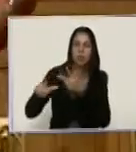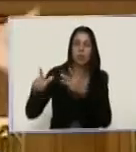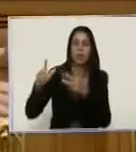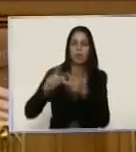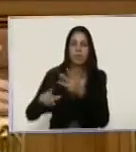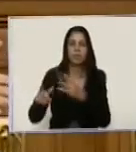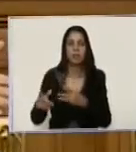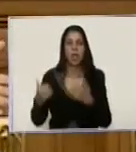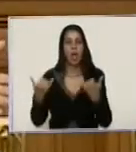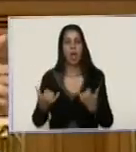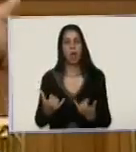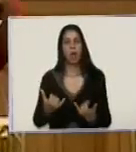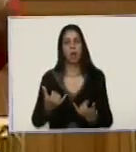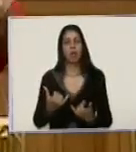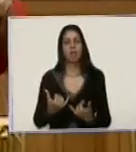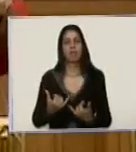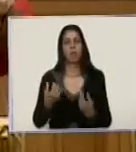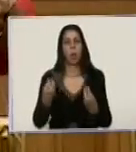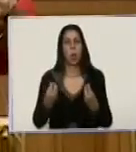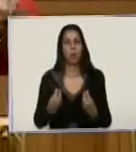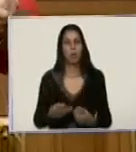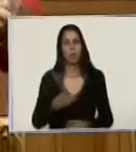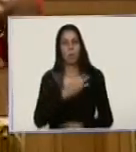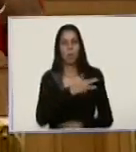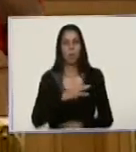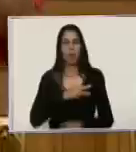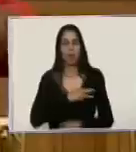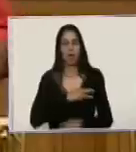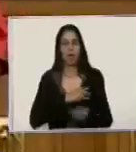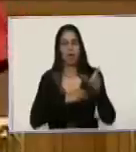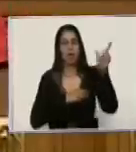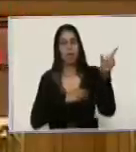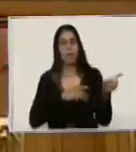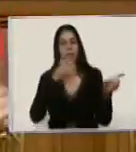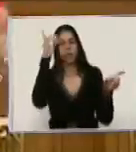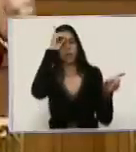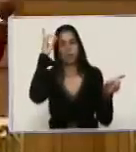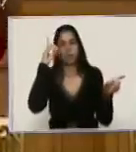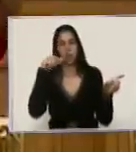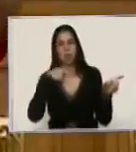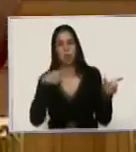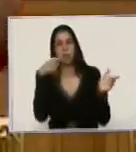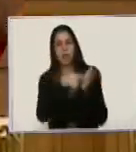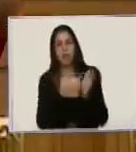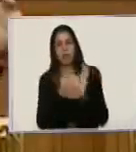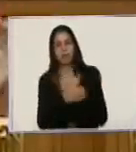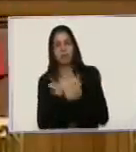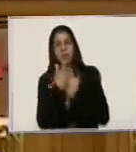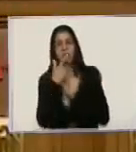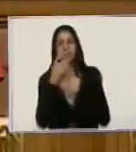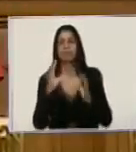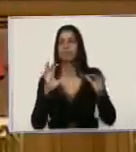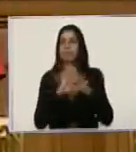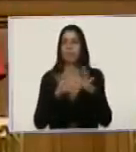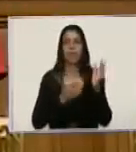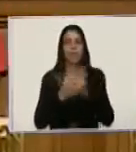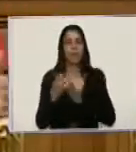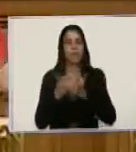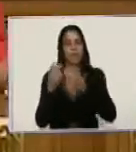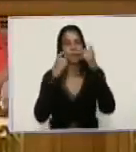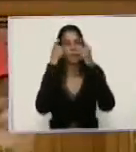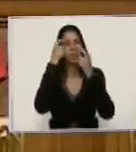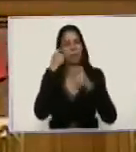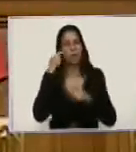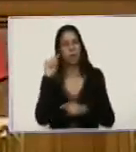qué moral a un hombre que no han podido corromper, que se ha mantenido leal a un proceso, ustedes